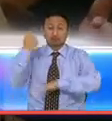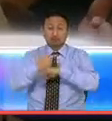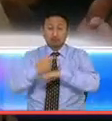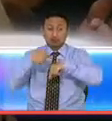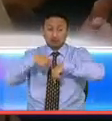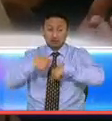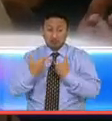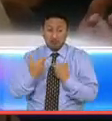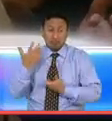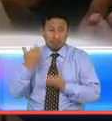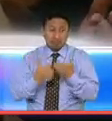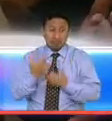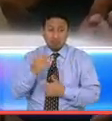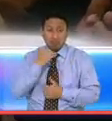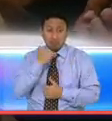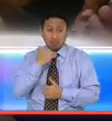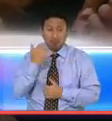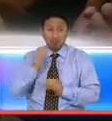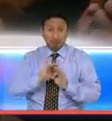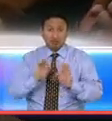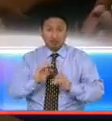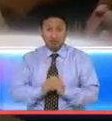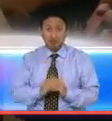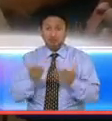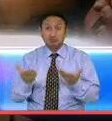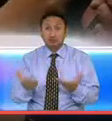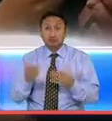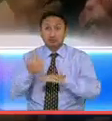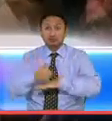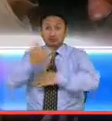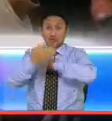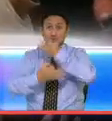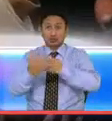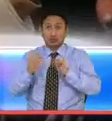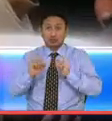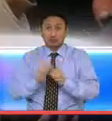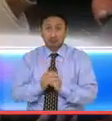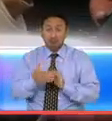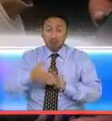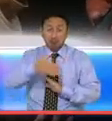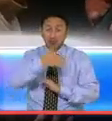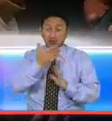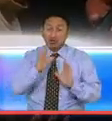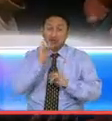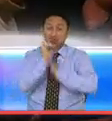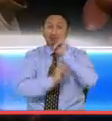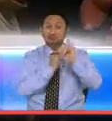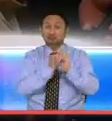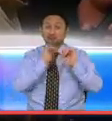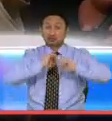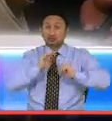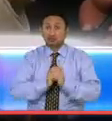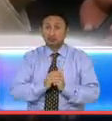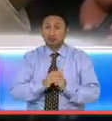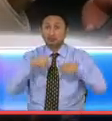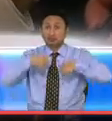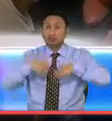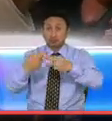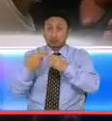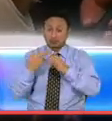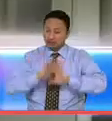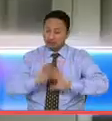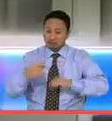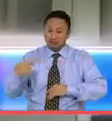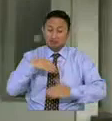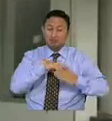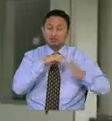ningún tipo de reclamo lo que resuelvan los señores jueces. Y me iré a las instancias internacionales, pero ya no en el cargo, ya estaré en mi